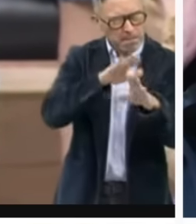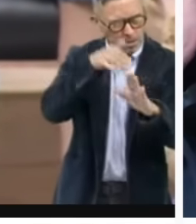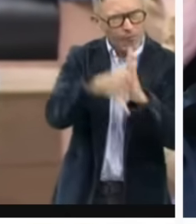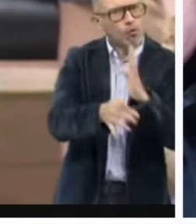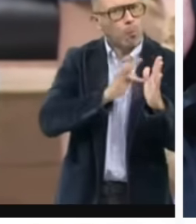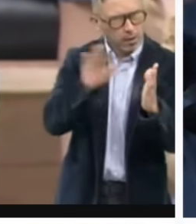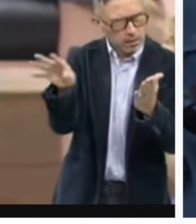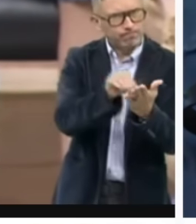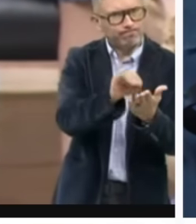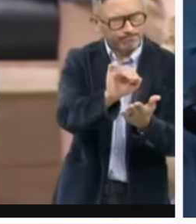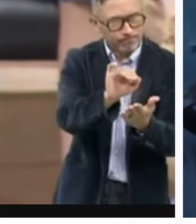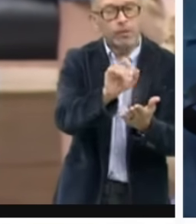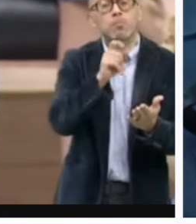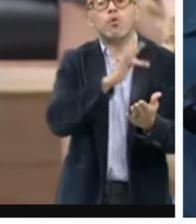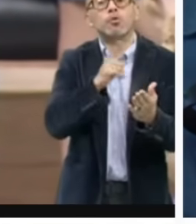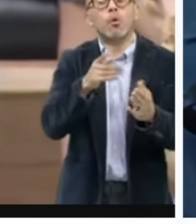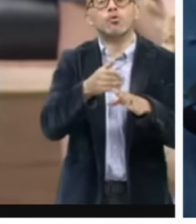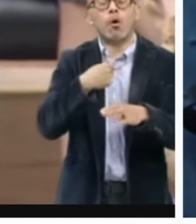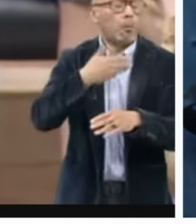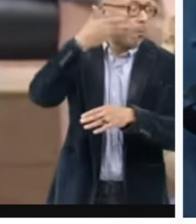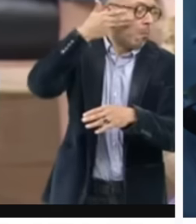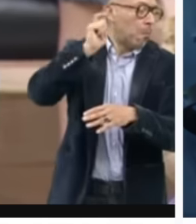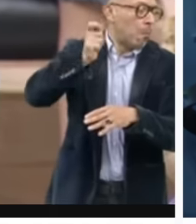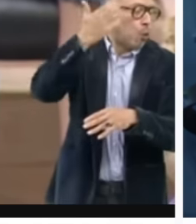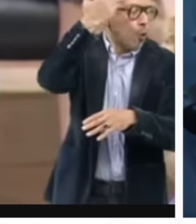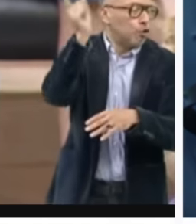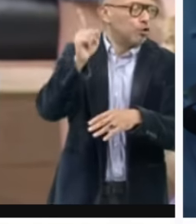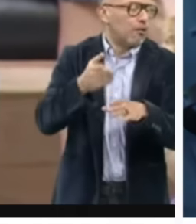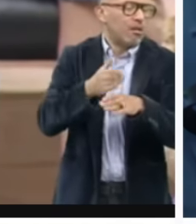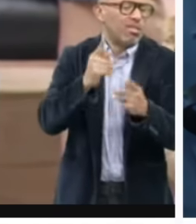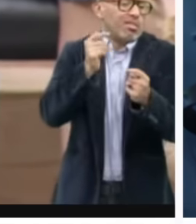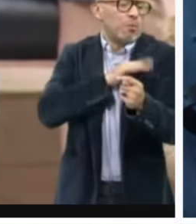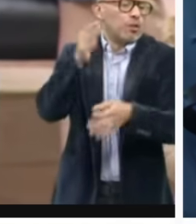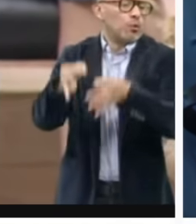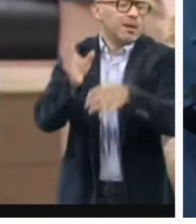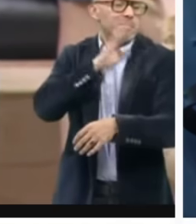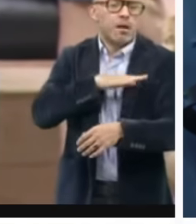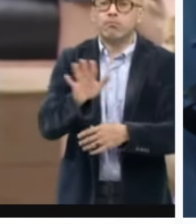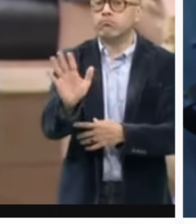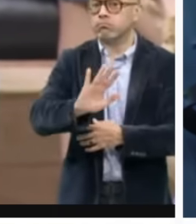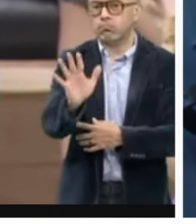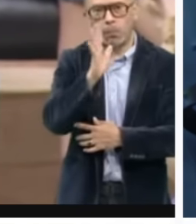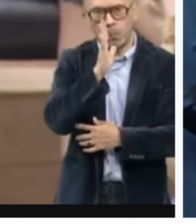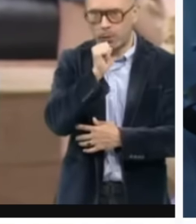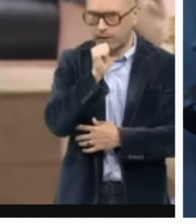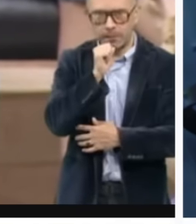para mí, que no estemos prejuzgando. No nos podemos ahorita pronunciar de manera anticipada por el cumplimiento o no de un requisito de alguien que a lo